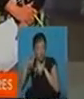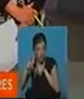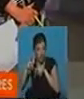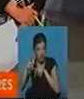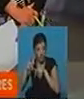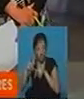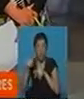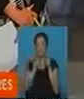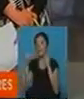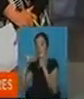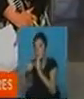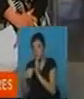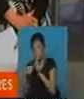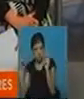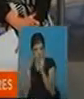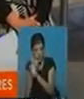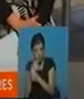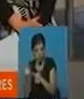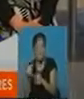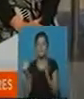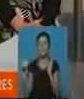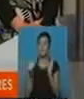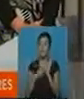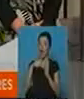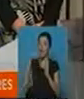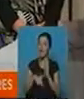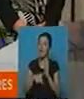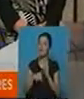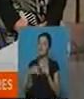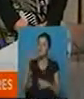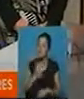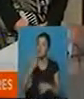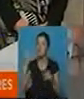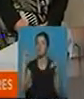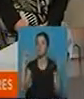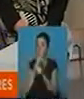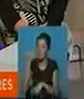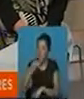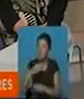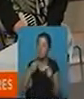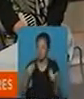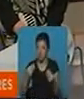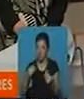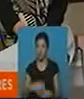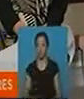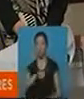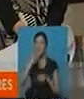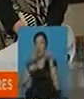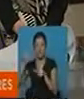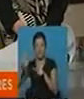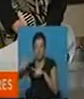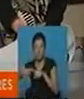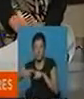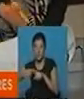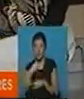ser un problema. Aquí el dilema es, por otro lado, el hecho político de que los políticos no se animan a hacer